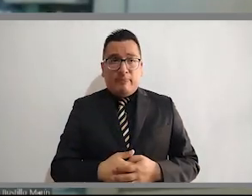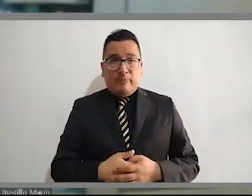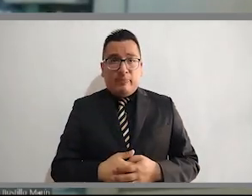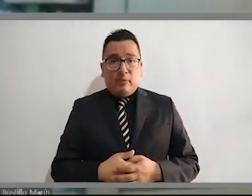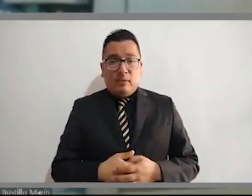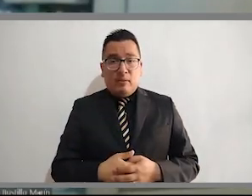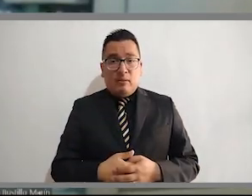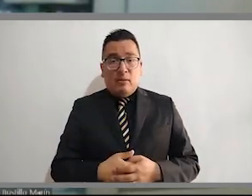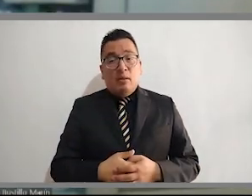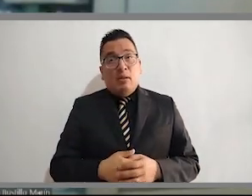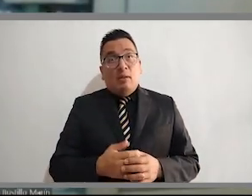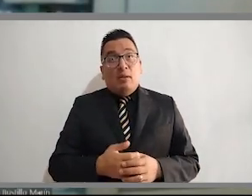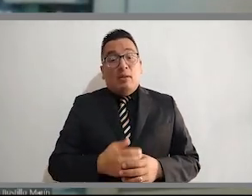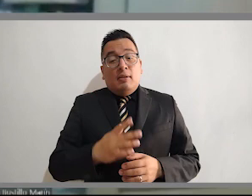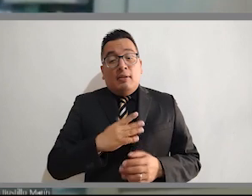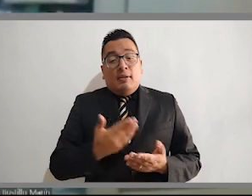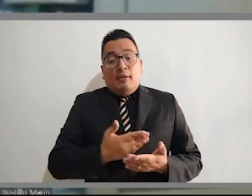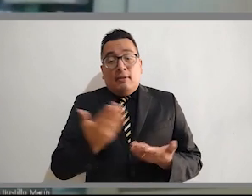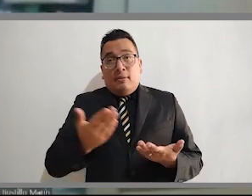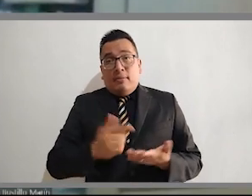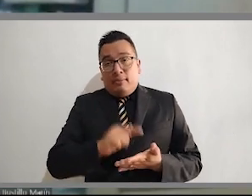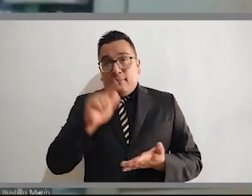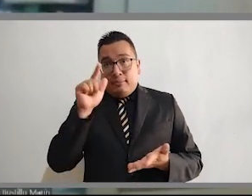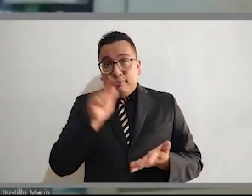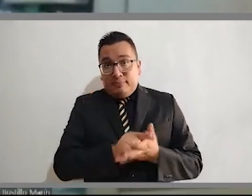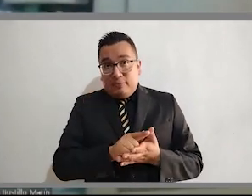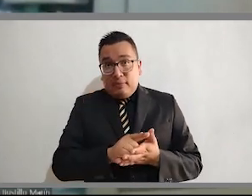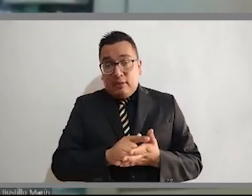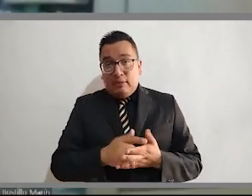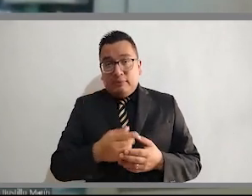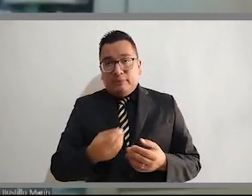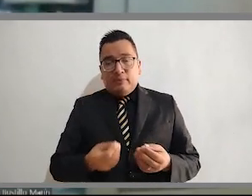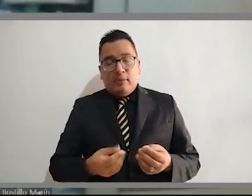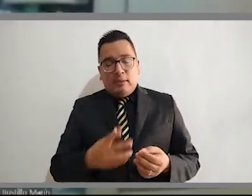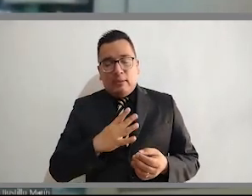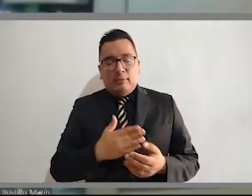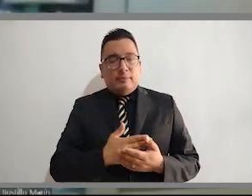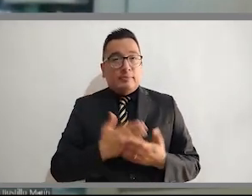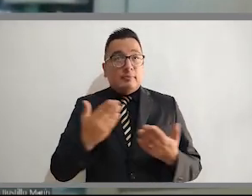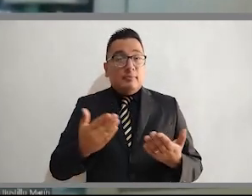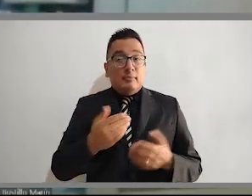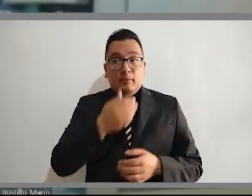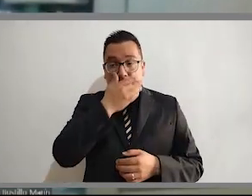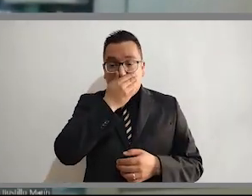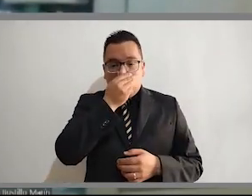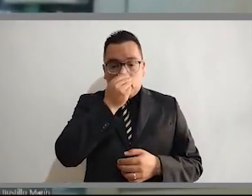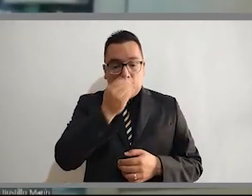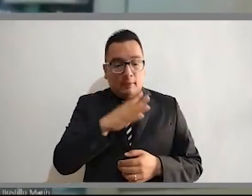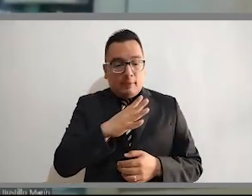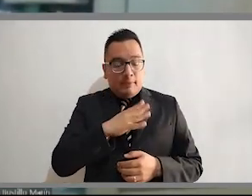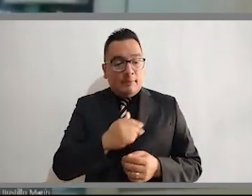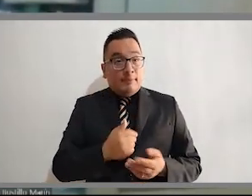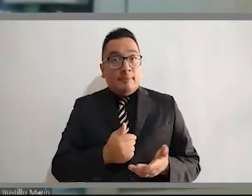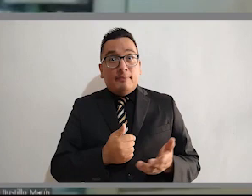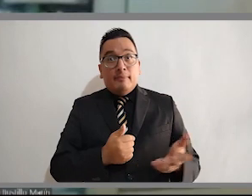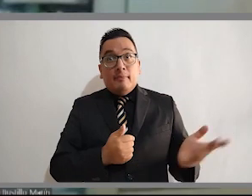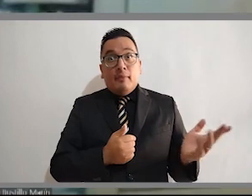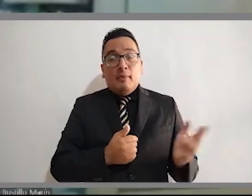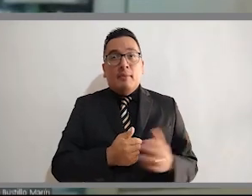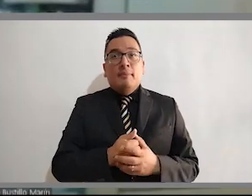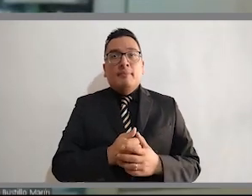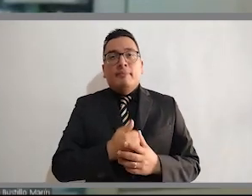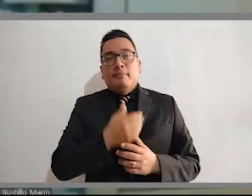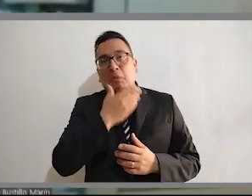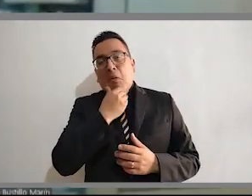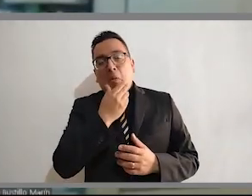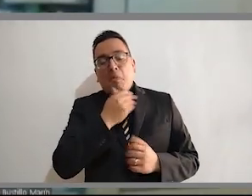Porque si no, ahora cada vez más hay sentencias en donde se les da la razón a los otros y no a nosotras las mujeres porque nos estamos